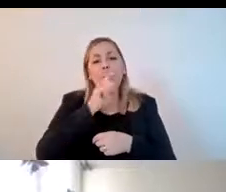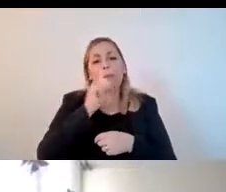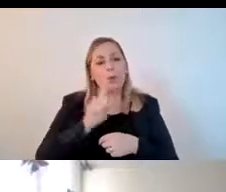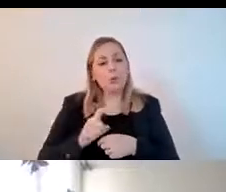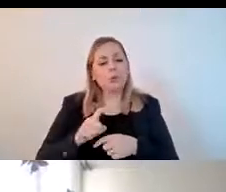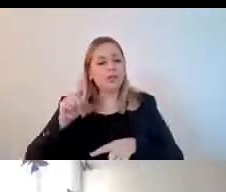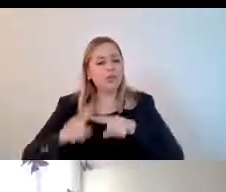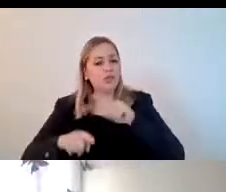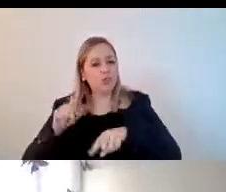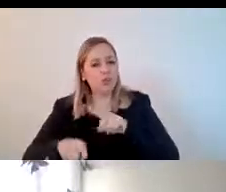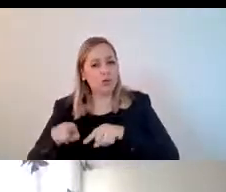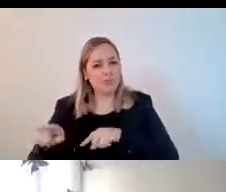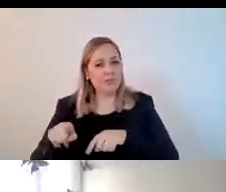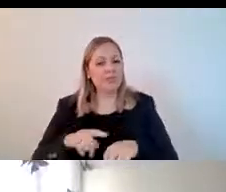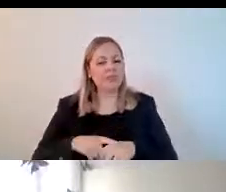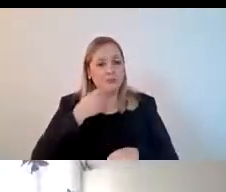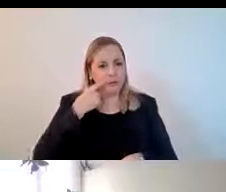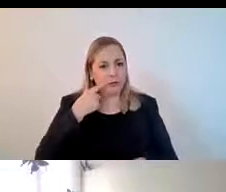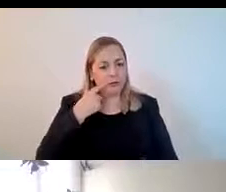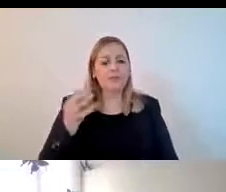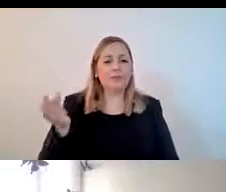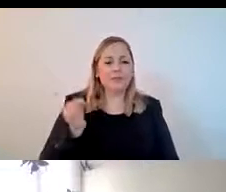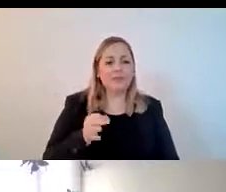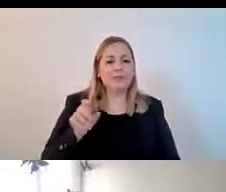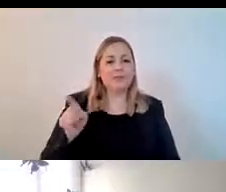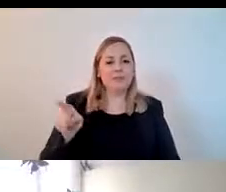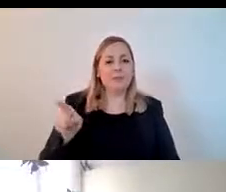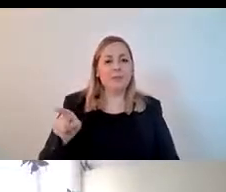sobrino, ¿ya? Dice que